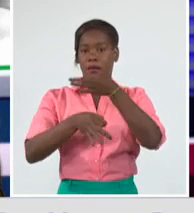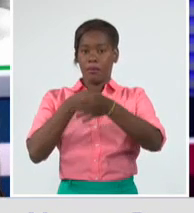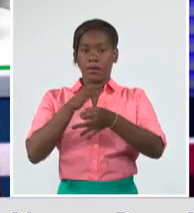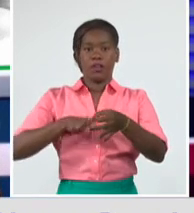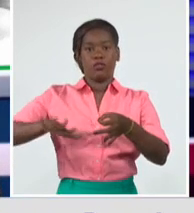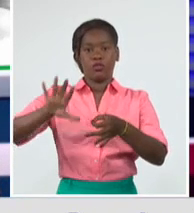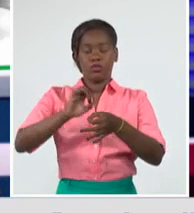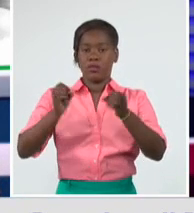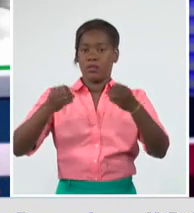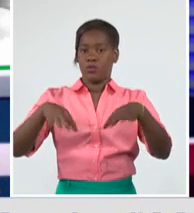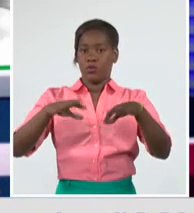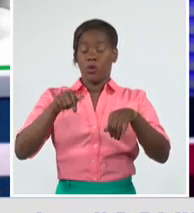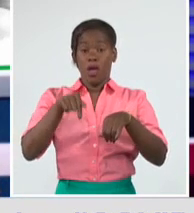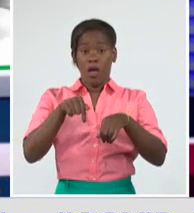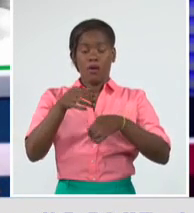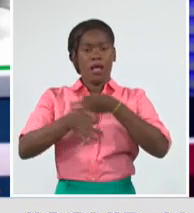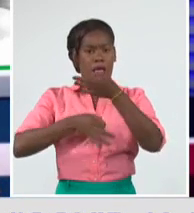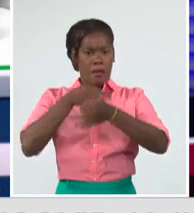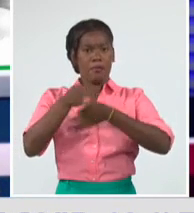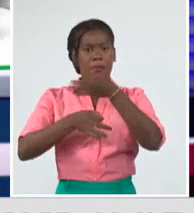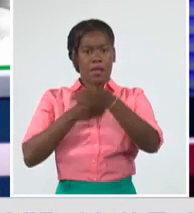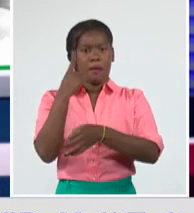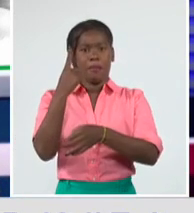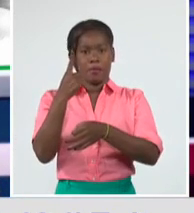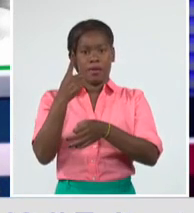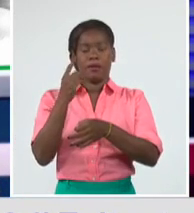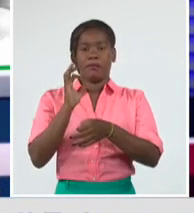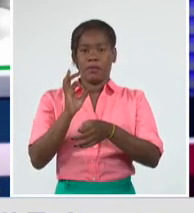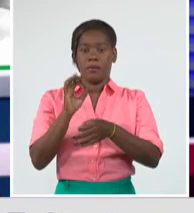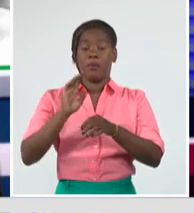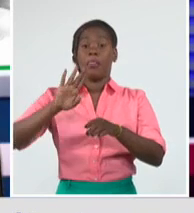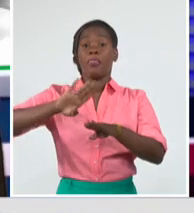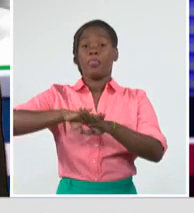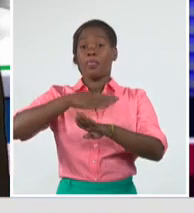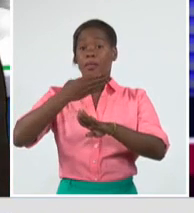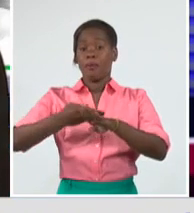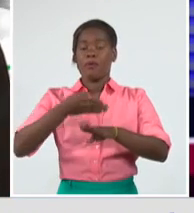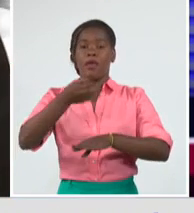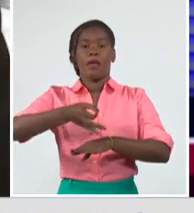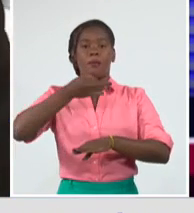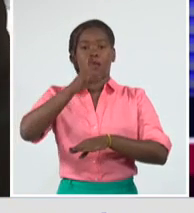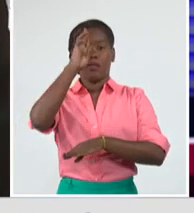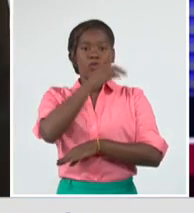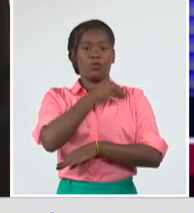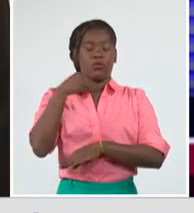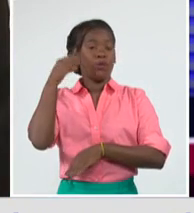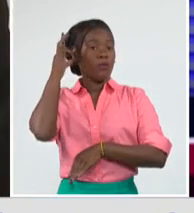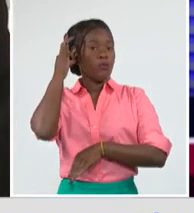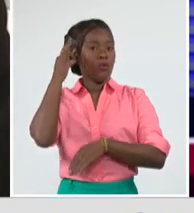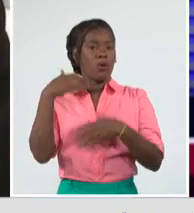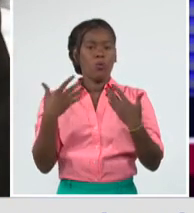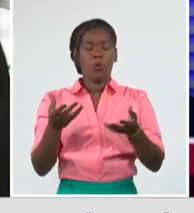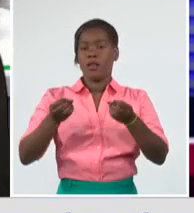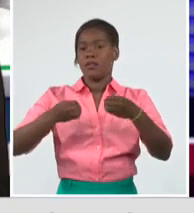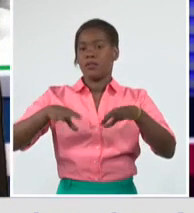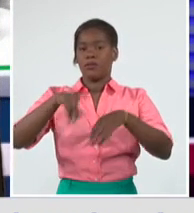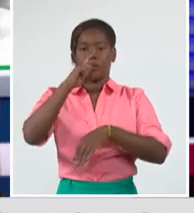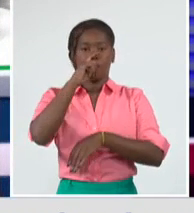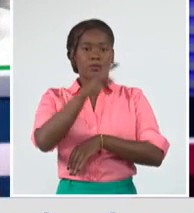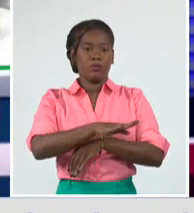la actualización de la COVID-19 en edades pediátricas con la doctora Lisette López González, quien es la jefa del